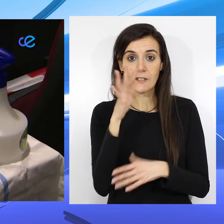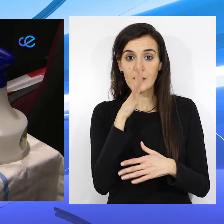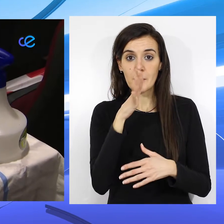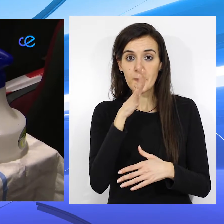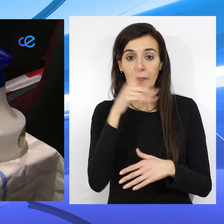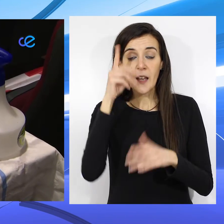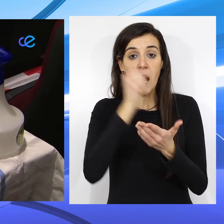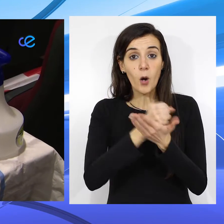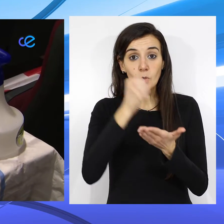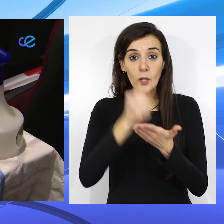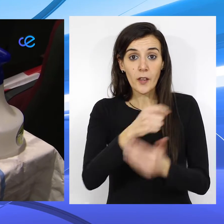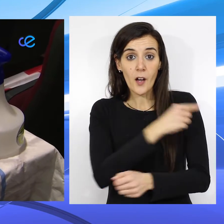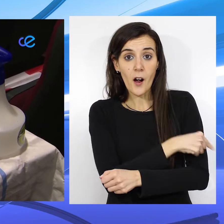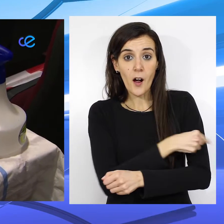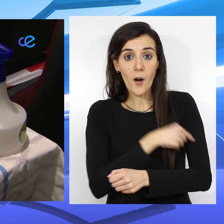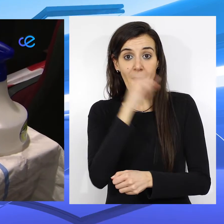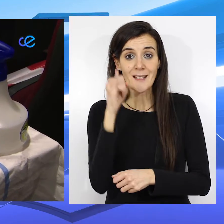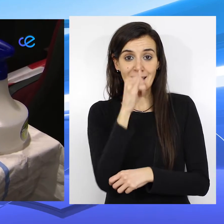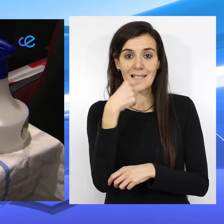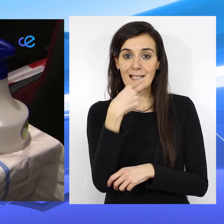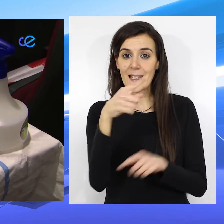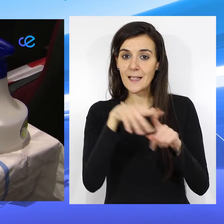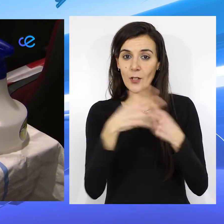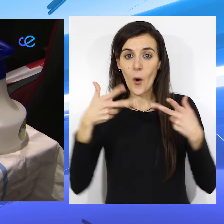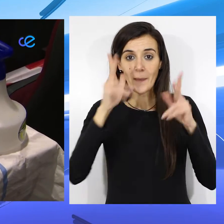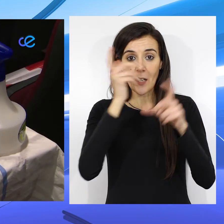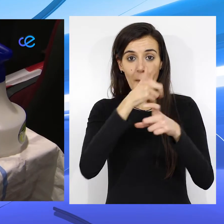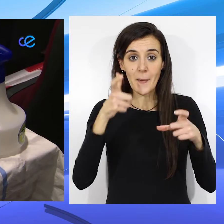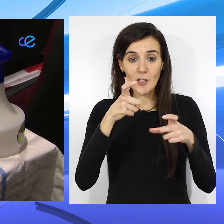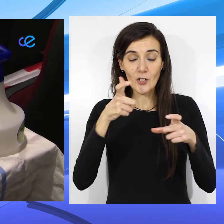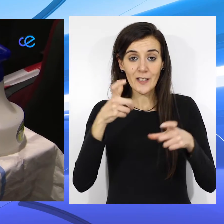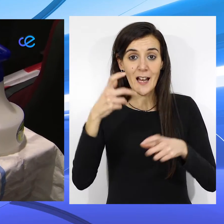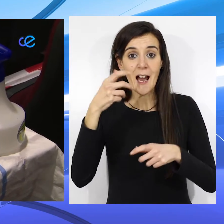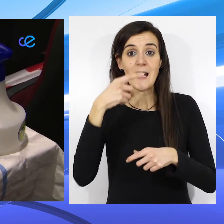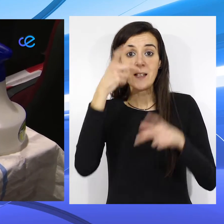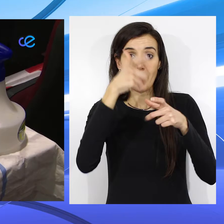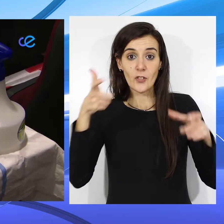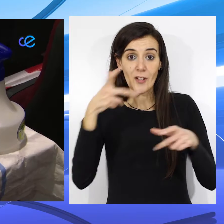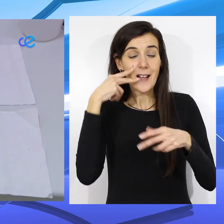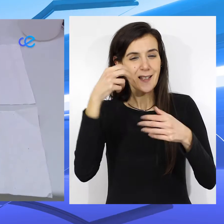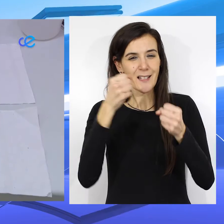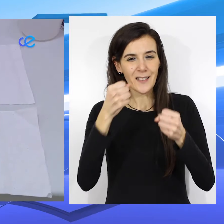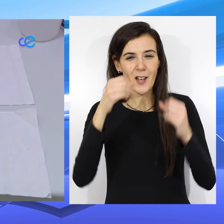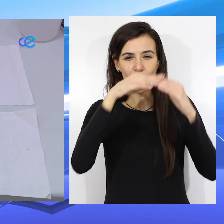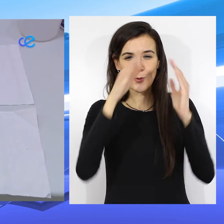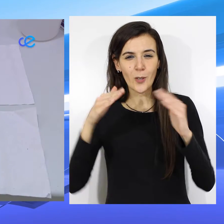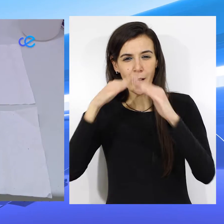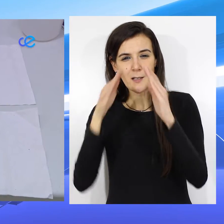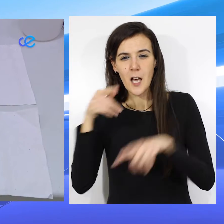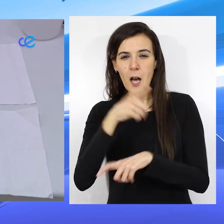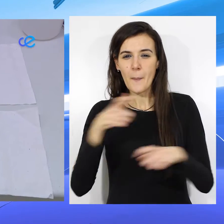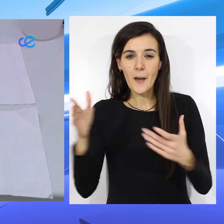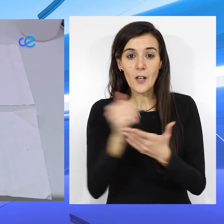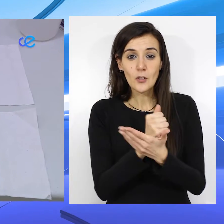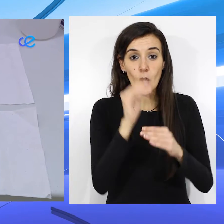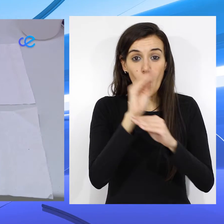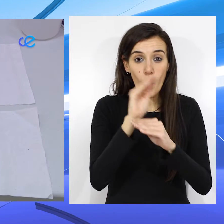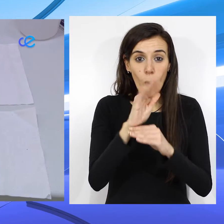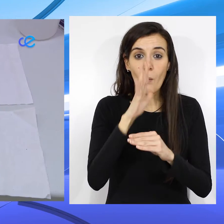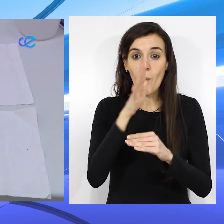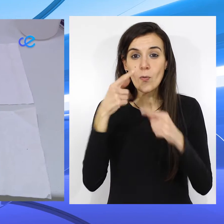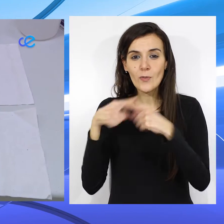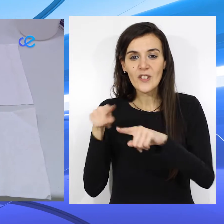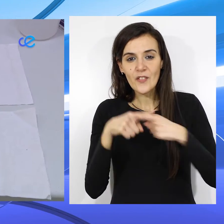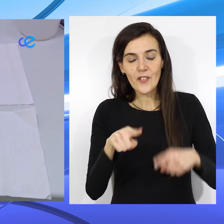La autorización de la vacuna de Janssen va a permitir a los sanitarios administrarlas en las casas de aquellas personas que